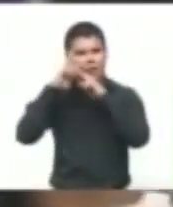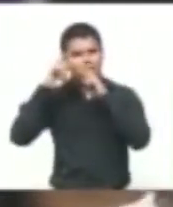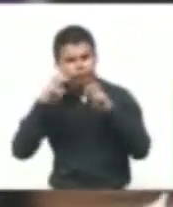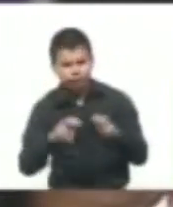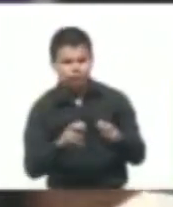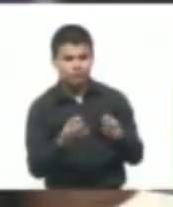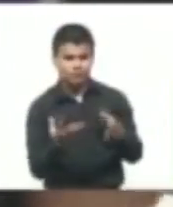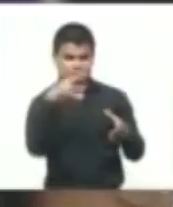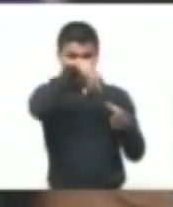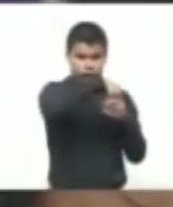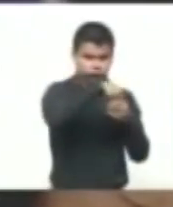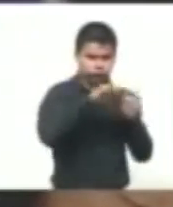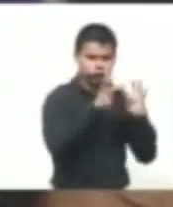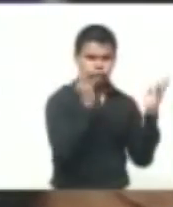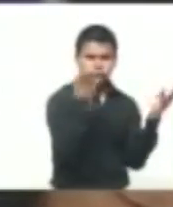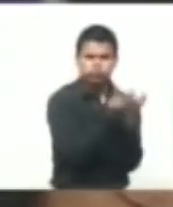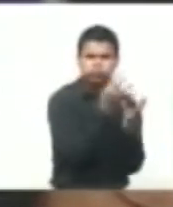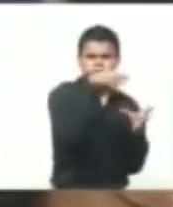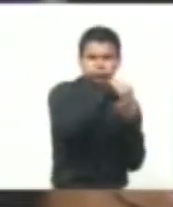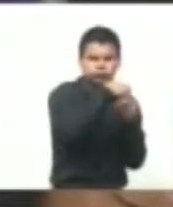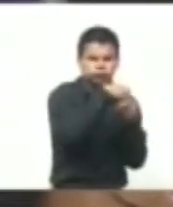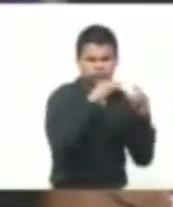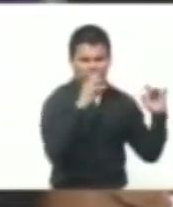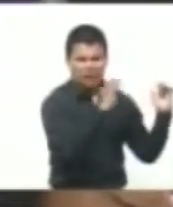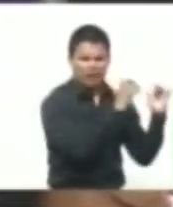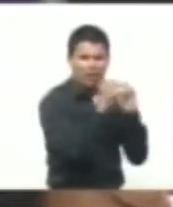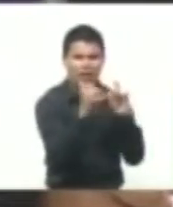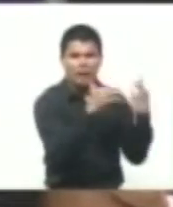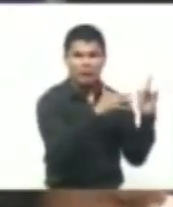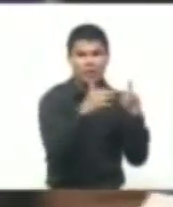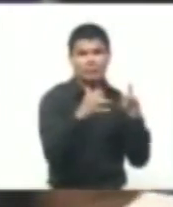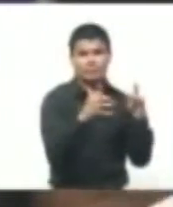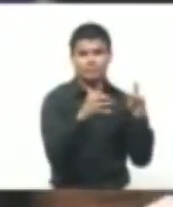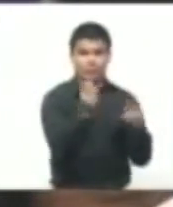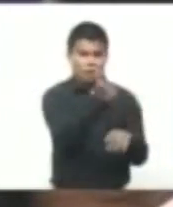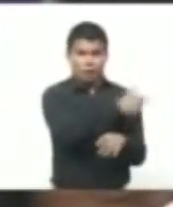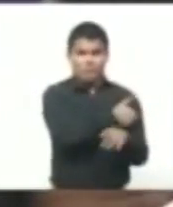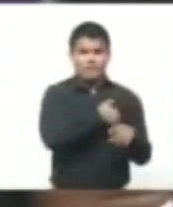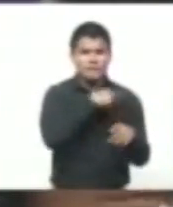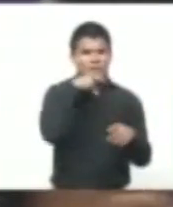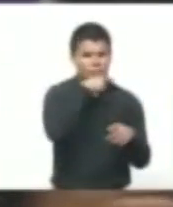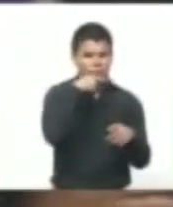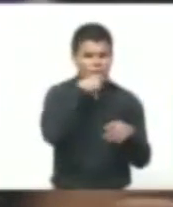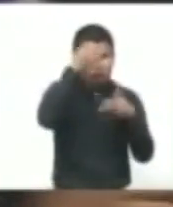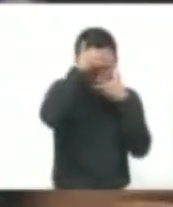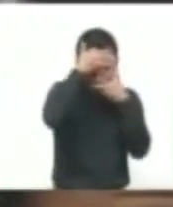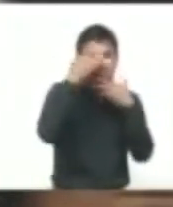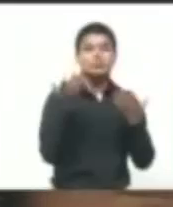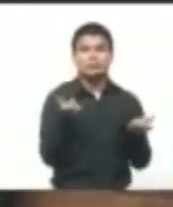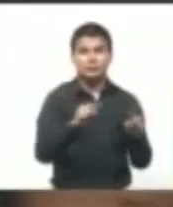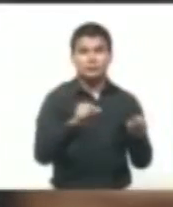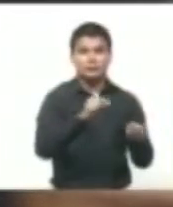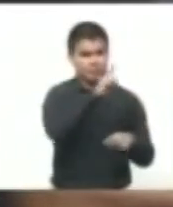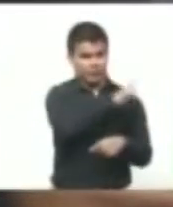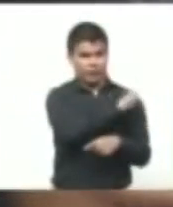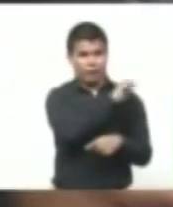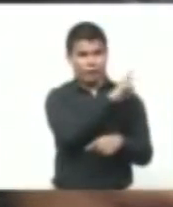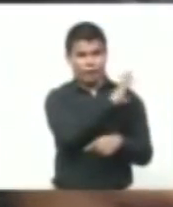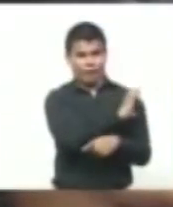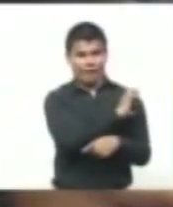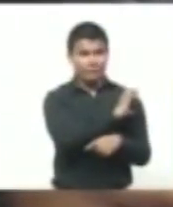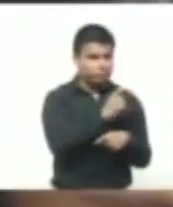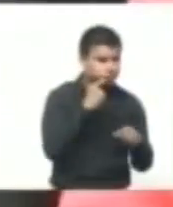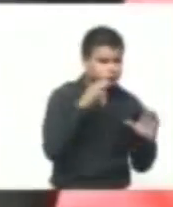interna que se registraba en las cárceles entre los paramilitares y los guerrilleros. Desde los hechos ocurridos, Bedoya ha sido citada 12 veces